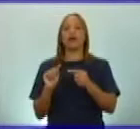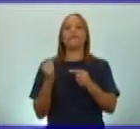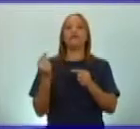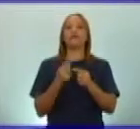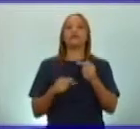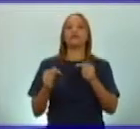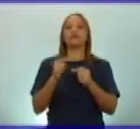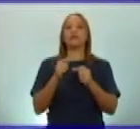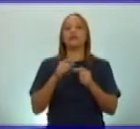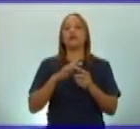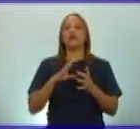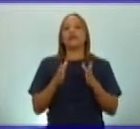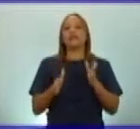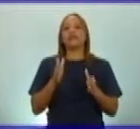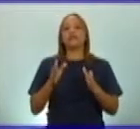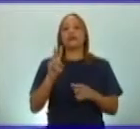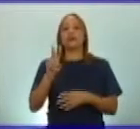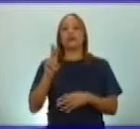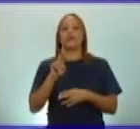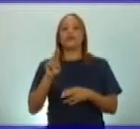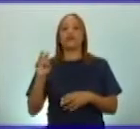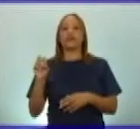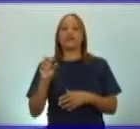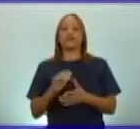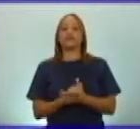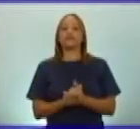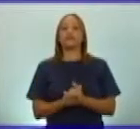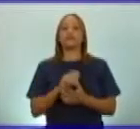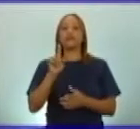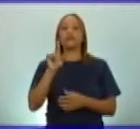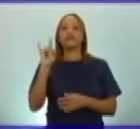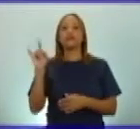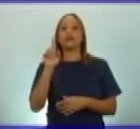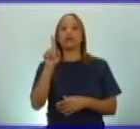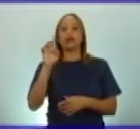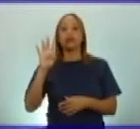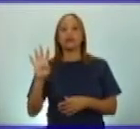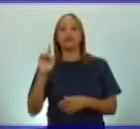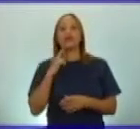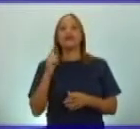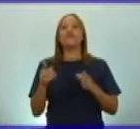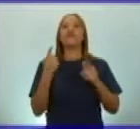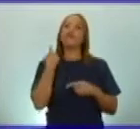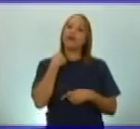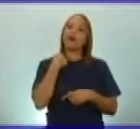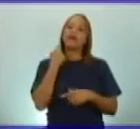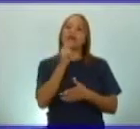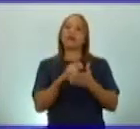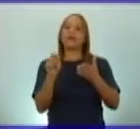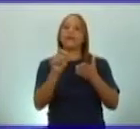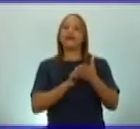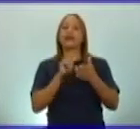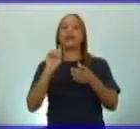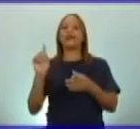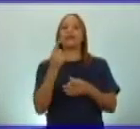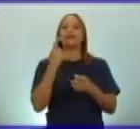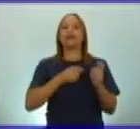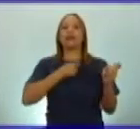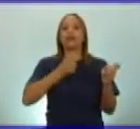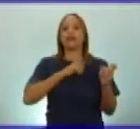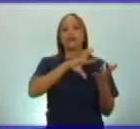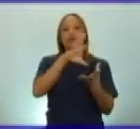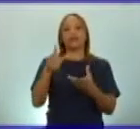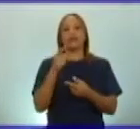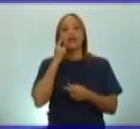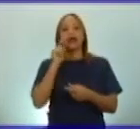XX. Fíjense que para 1914, año crucial porque además marca el inicio de la Primera Guerra Mundial, miren ustedes como